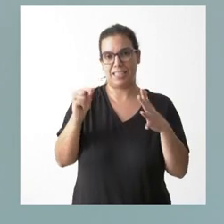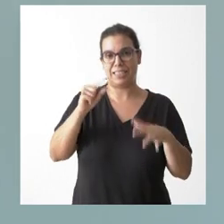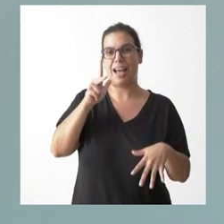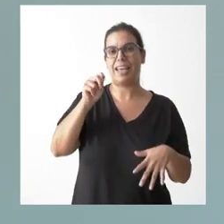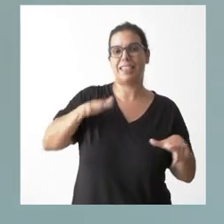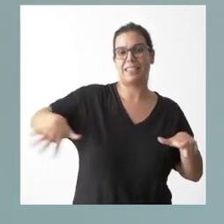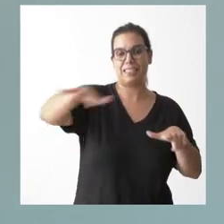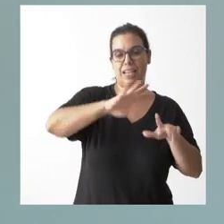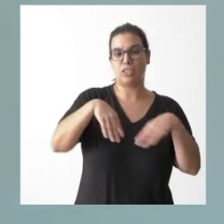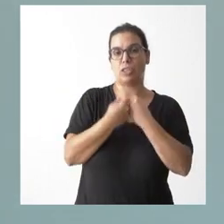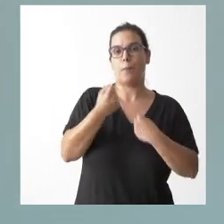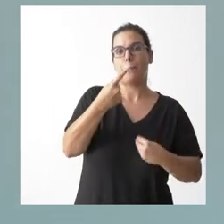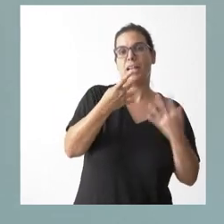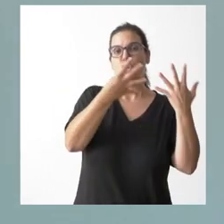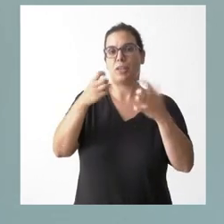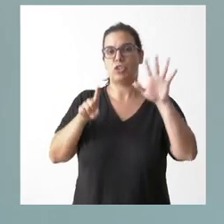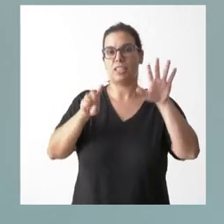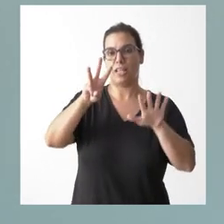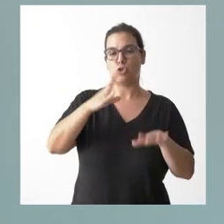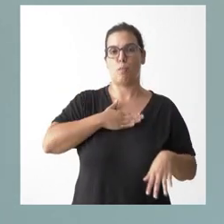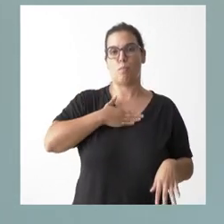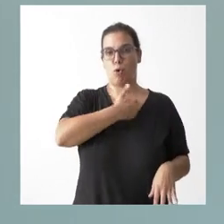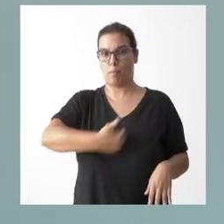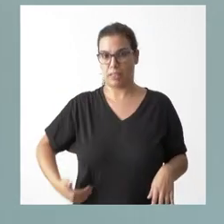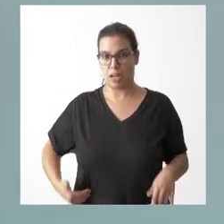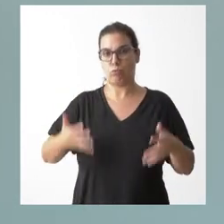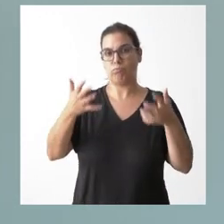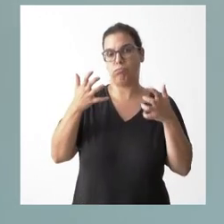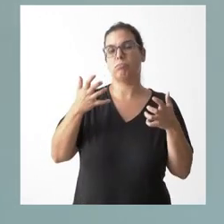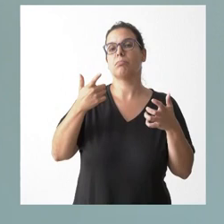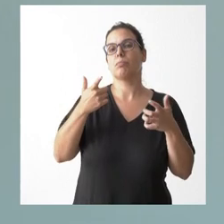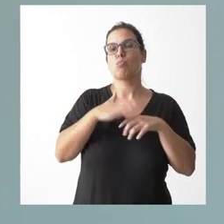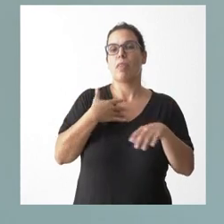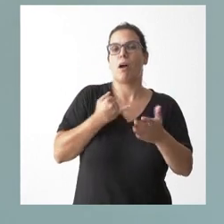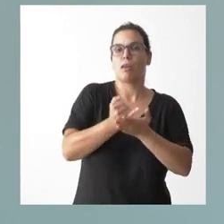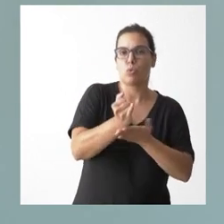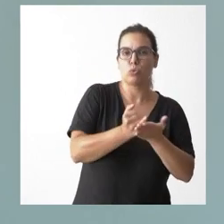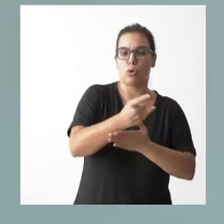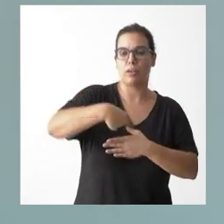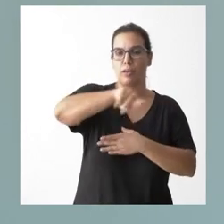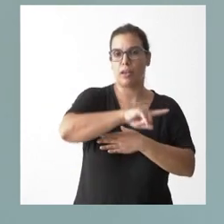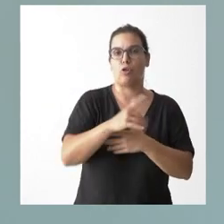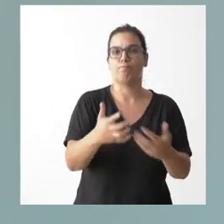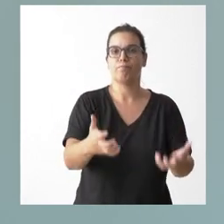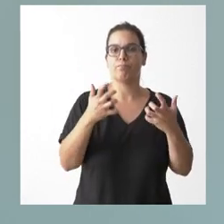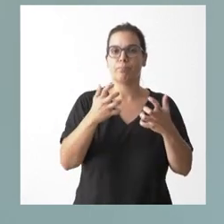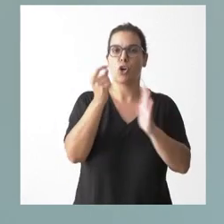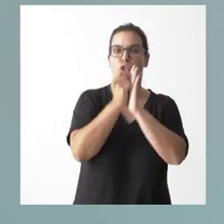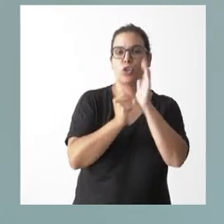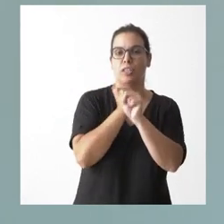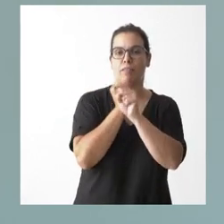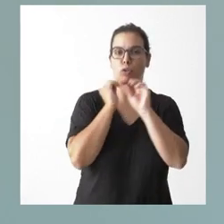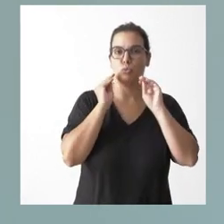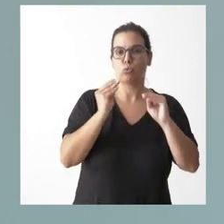de 1.968 propietarios y, por tanto, favoreciendo que sean agricultores los que vean mejoradas las condiciones